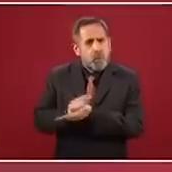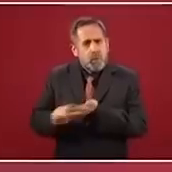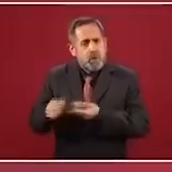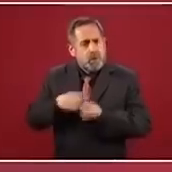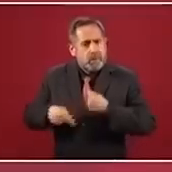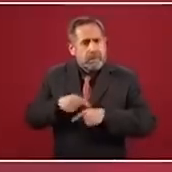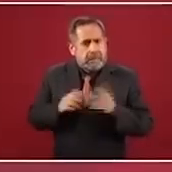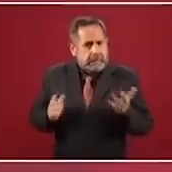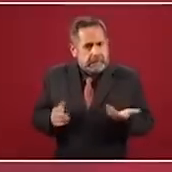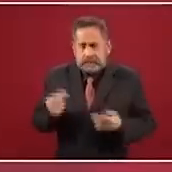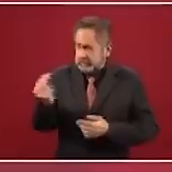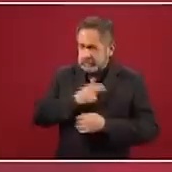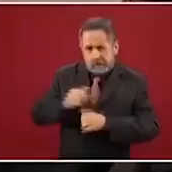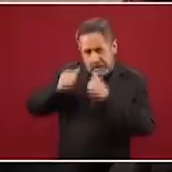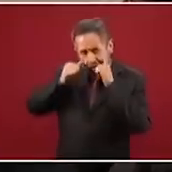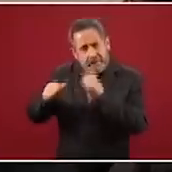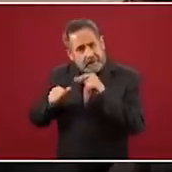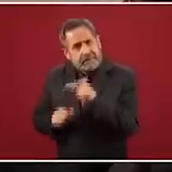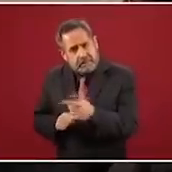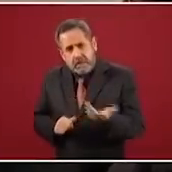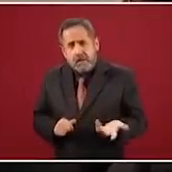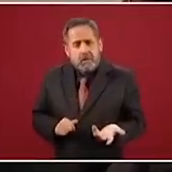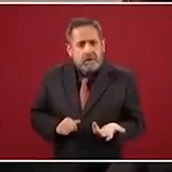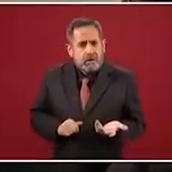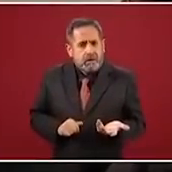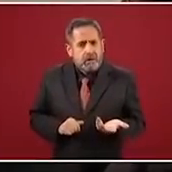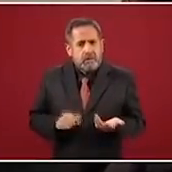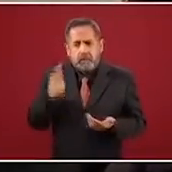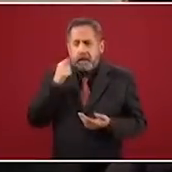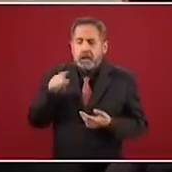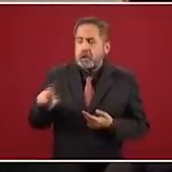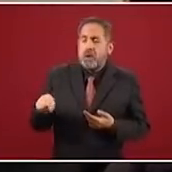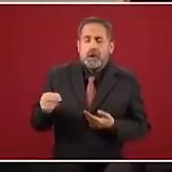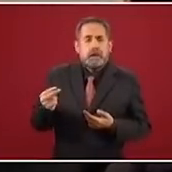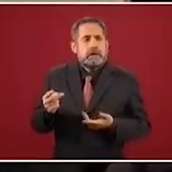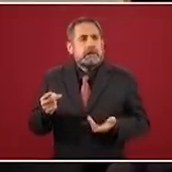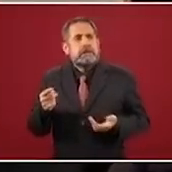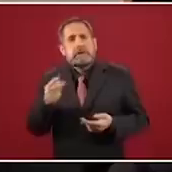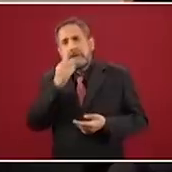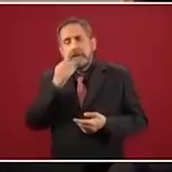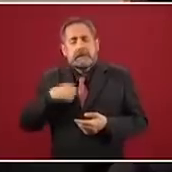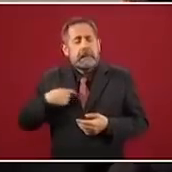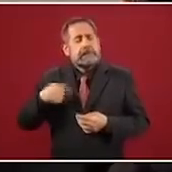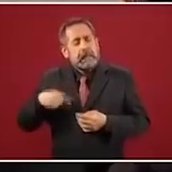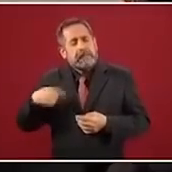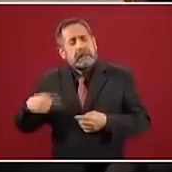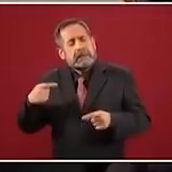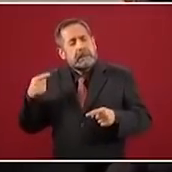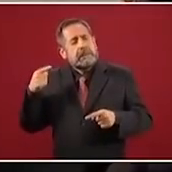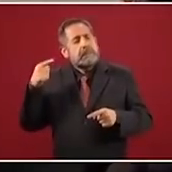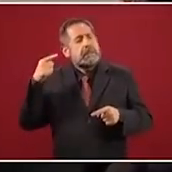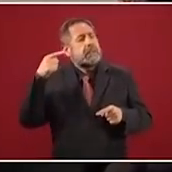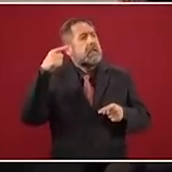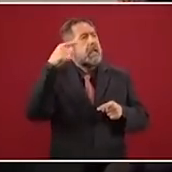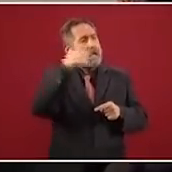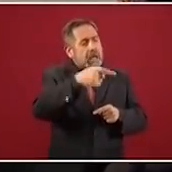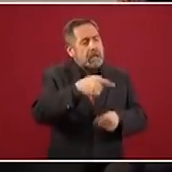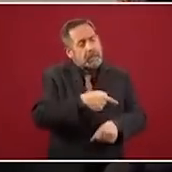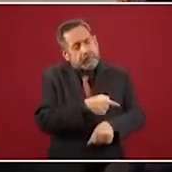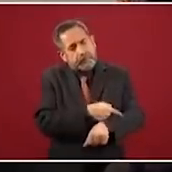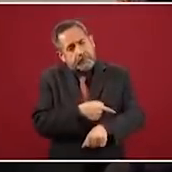que resolverlo, ¿sí?, para que no tengan que ir tan lejos al